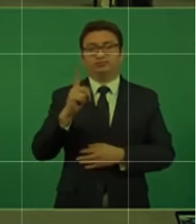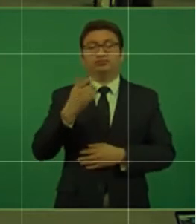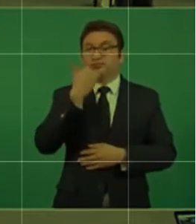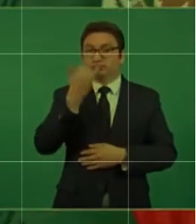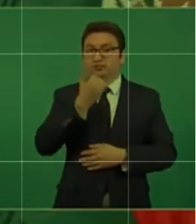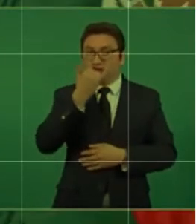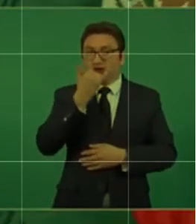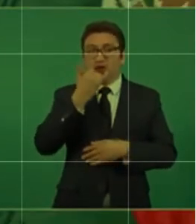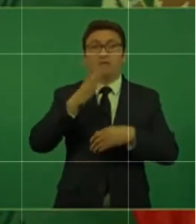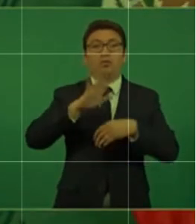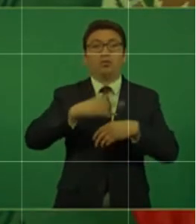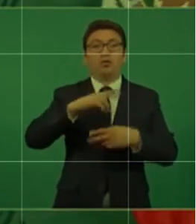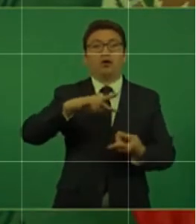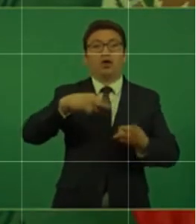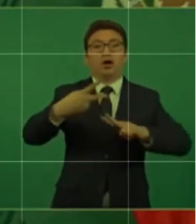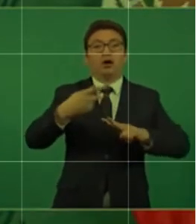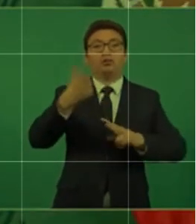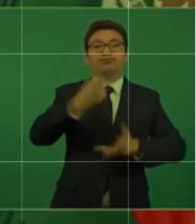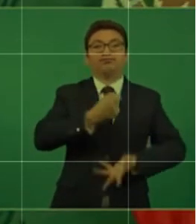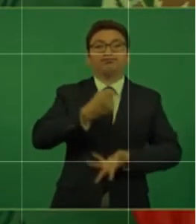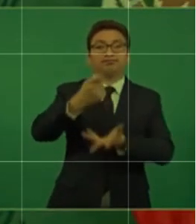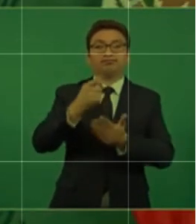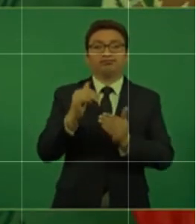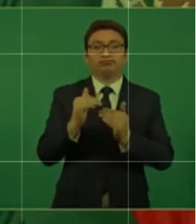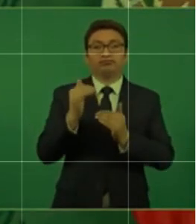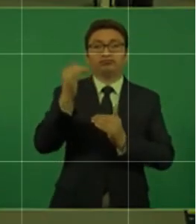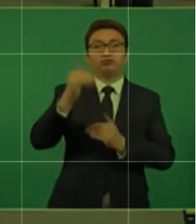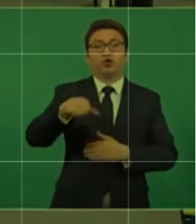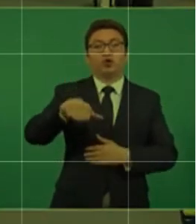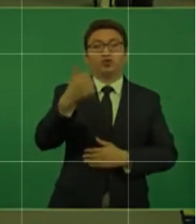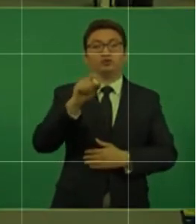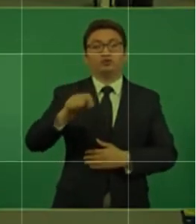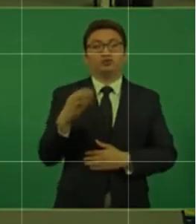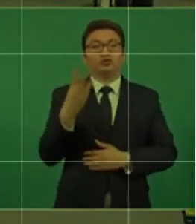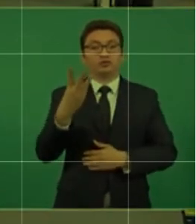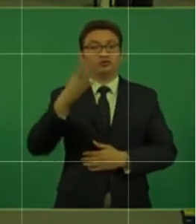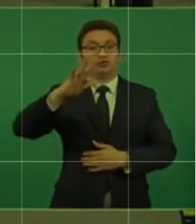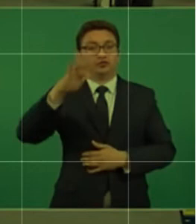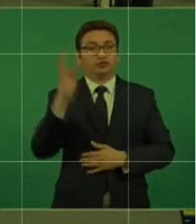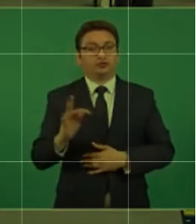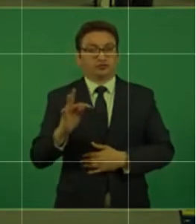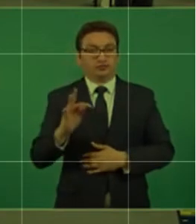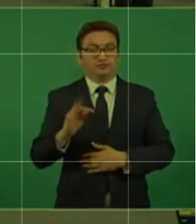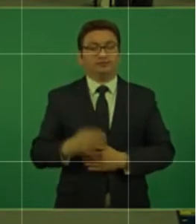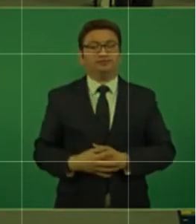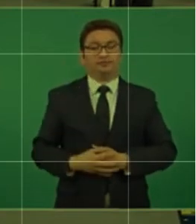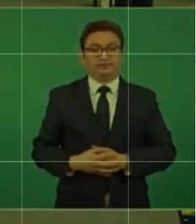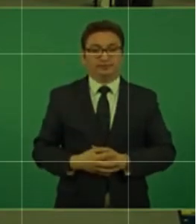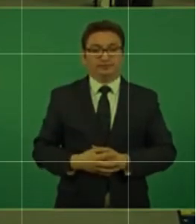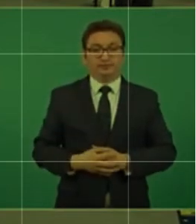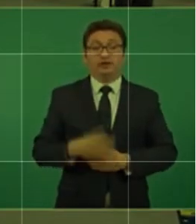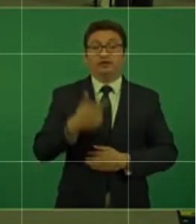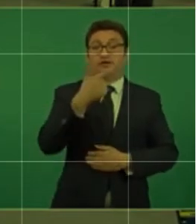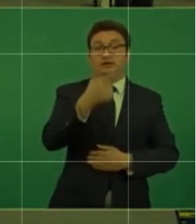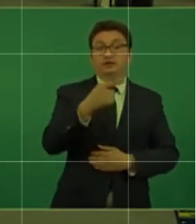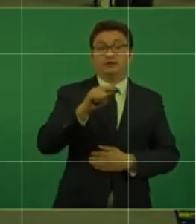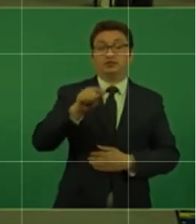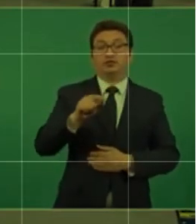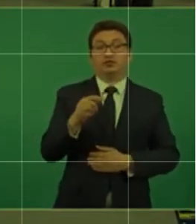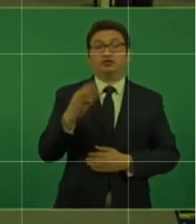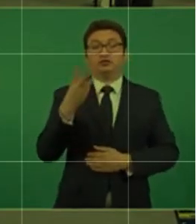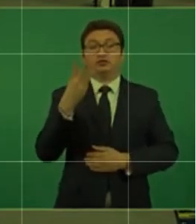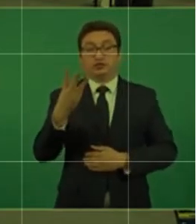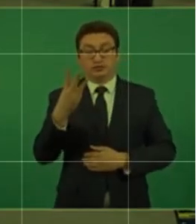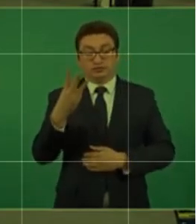crecimiento de 11.3% nominal. y de